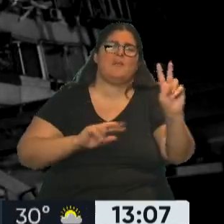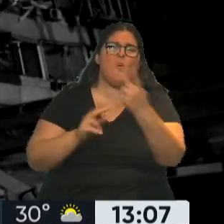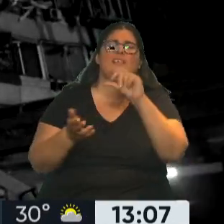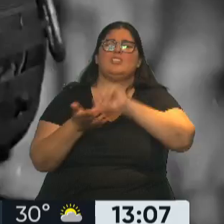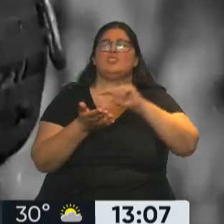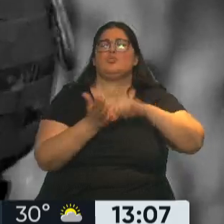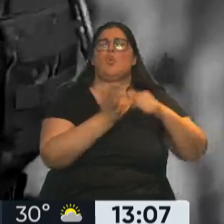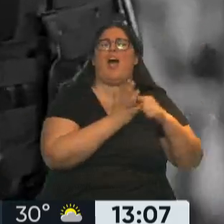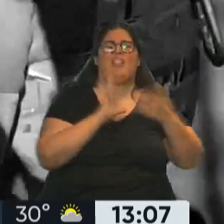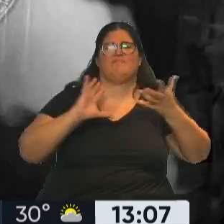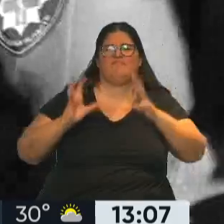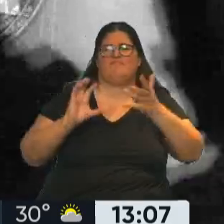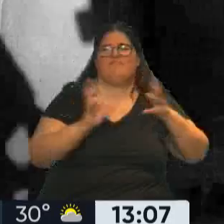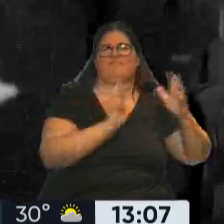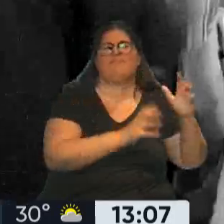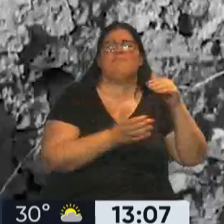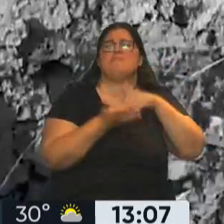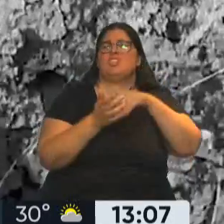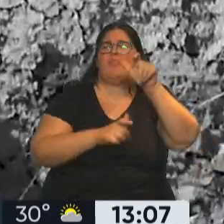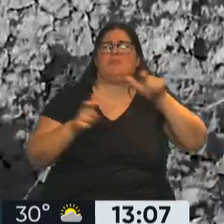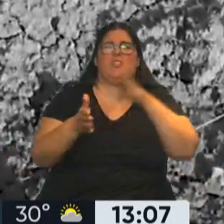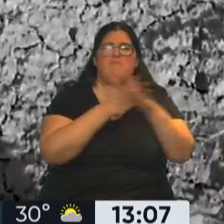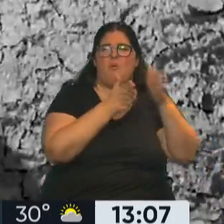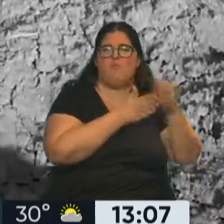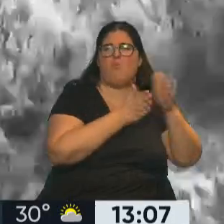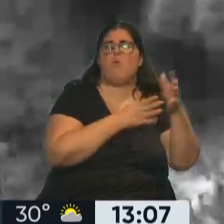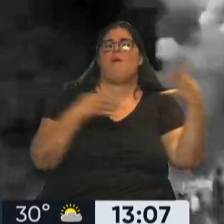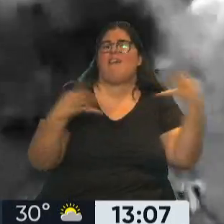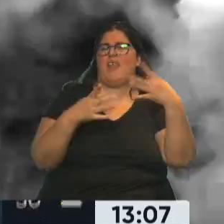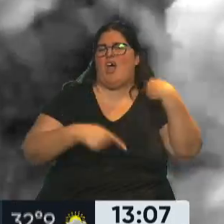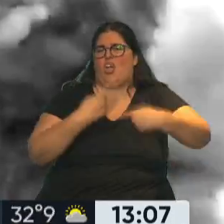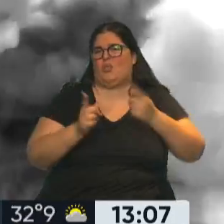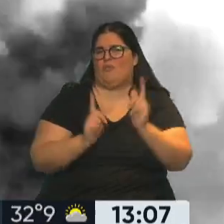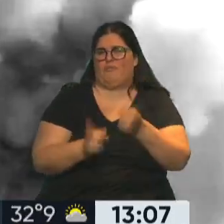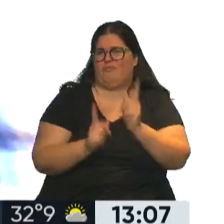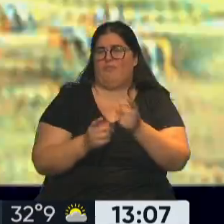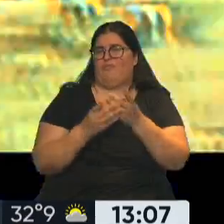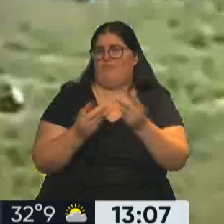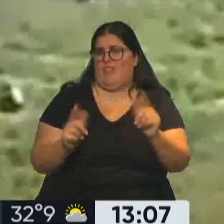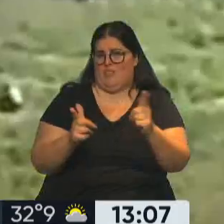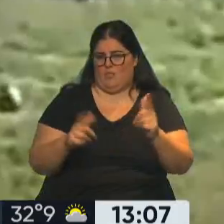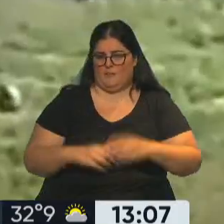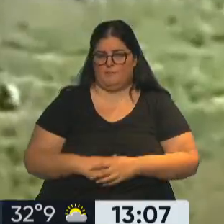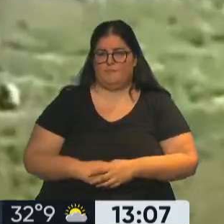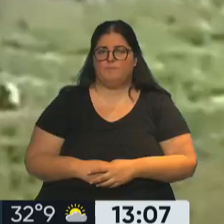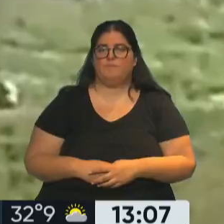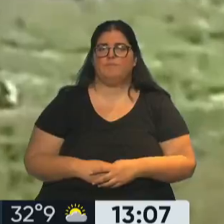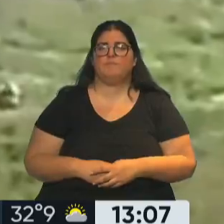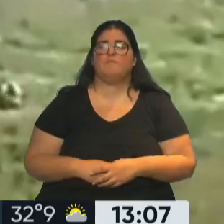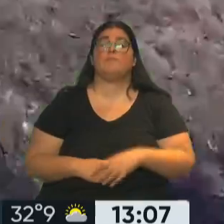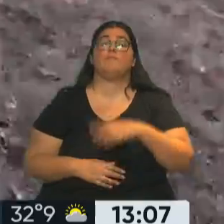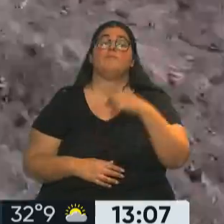convertidas en ruinas y millones de desplazados los combates continúan sin pausa la contraofensiva